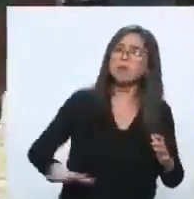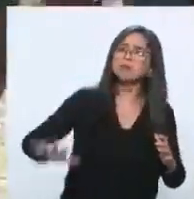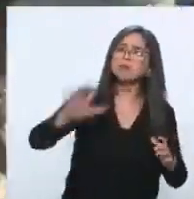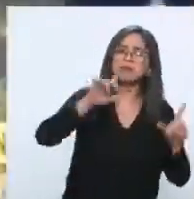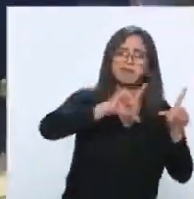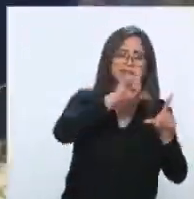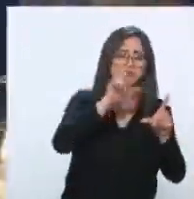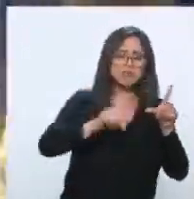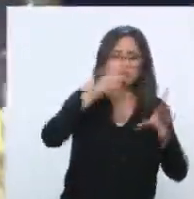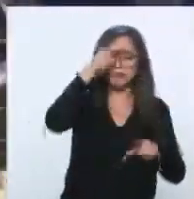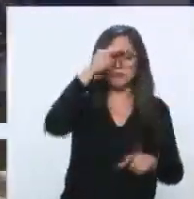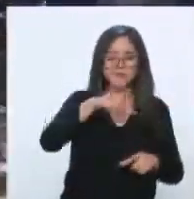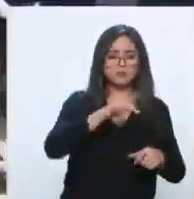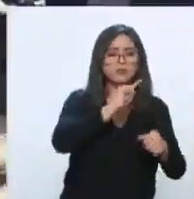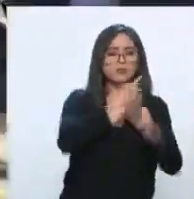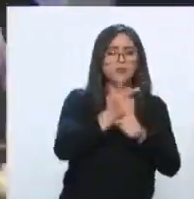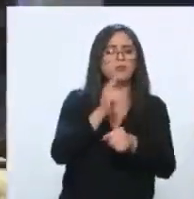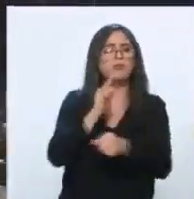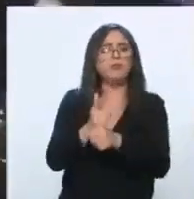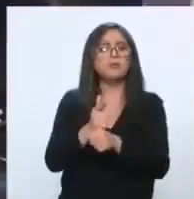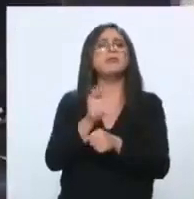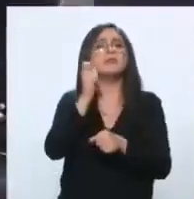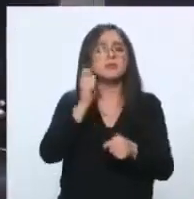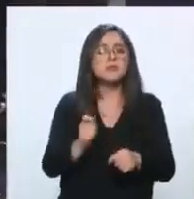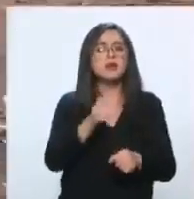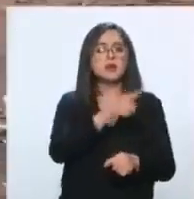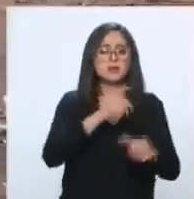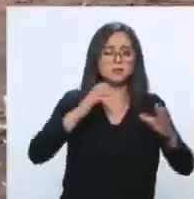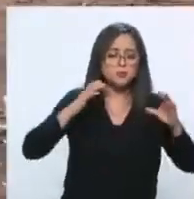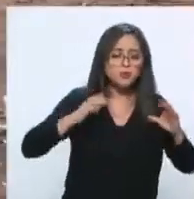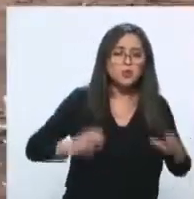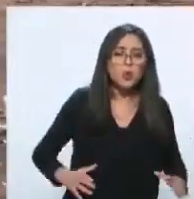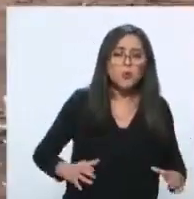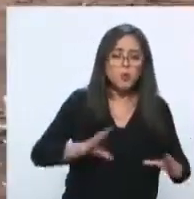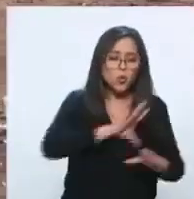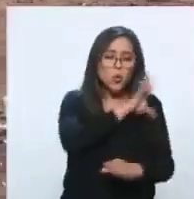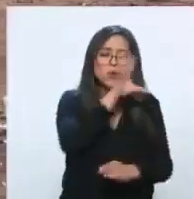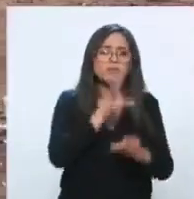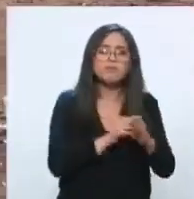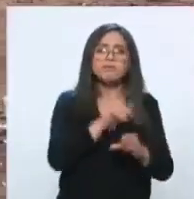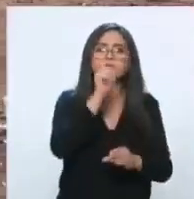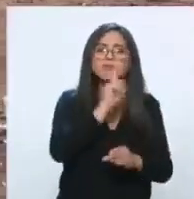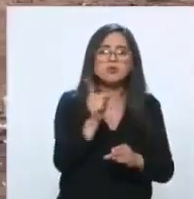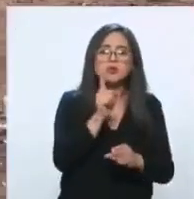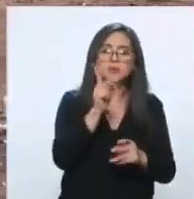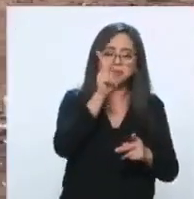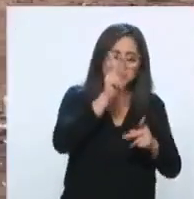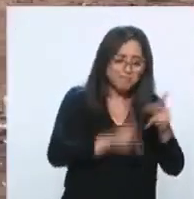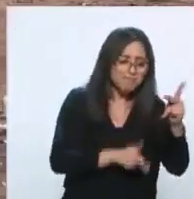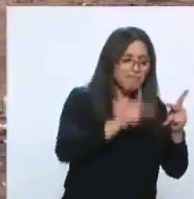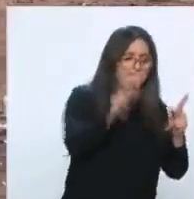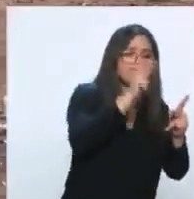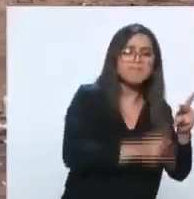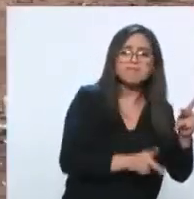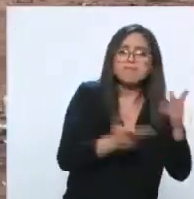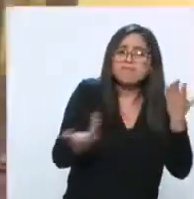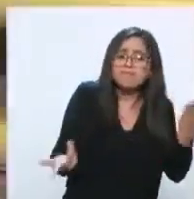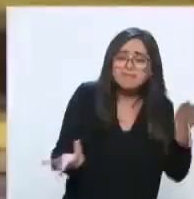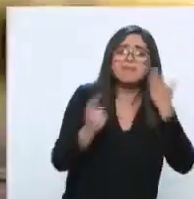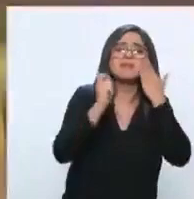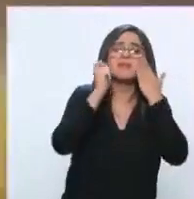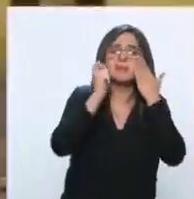país es que se encuentran restos parciales de las personas, ¿no? Es decir, muchas